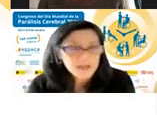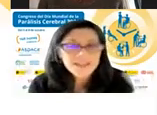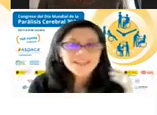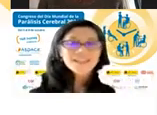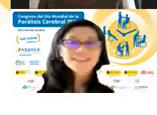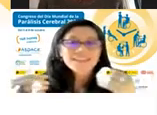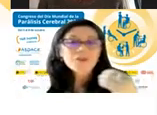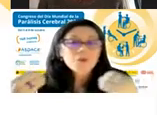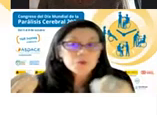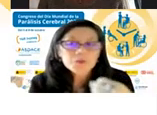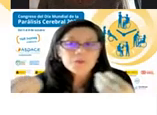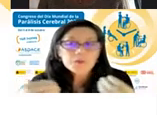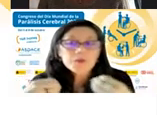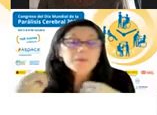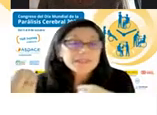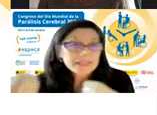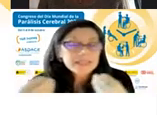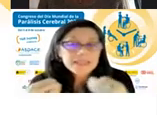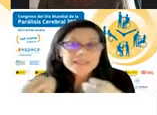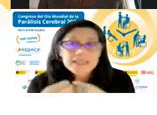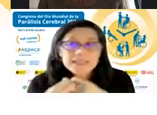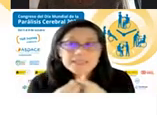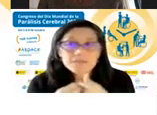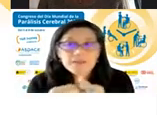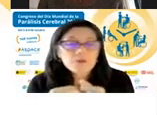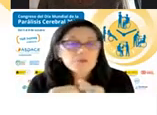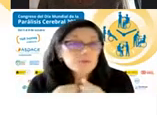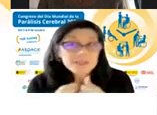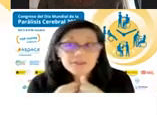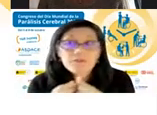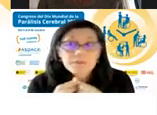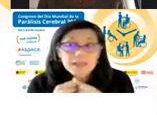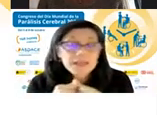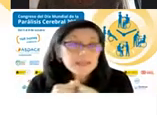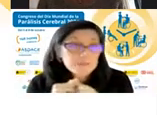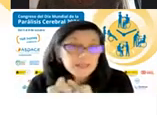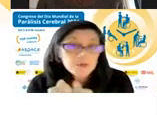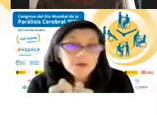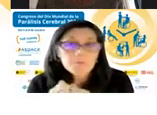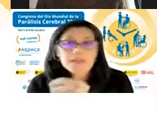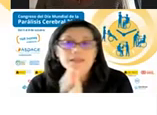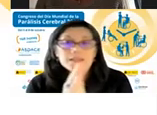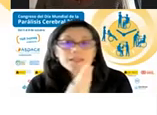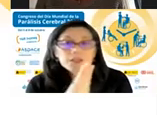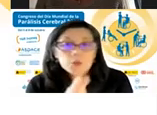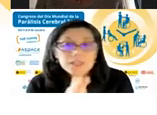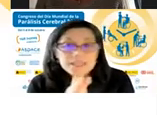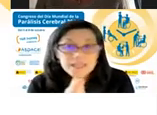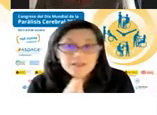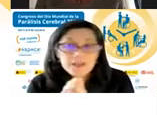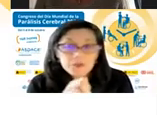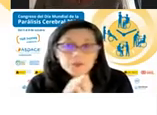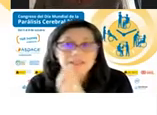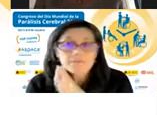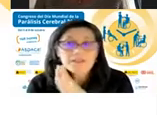virtual tengo el gusto de poder compartir este espacio, una conversación familiar, y para ello me acompañan Dolores